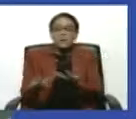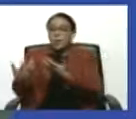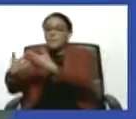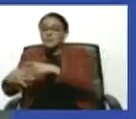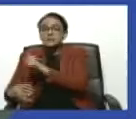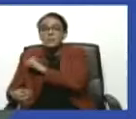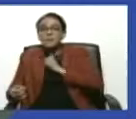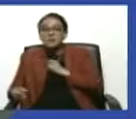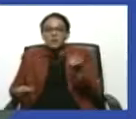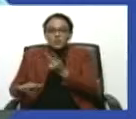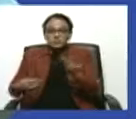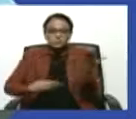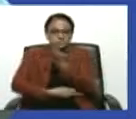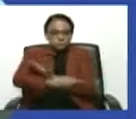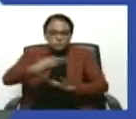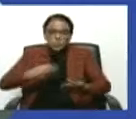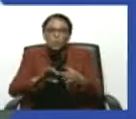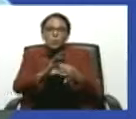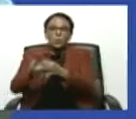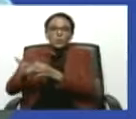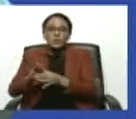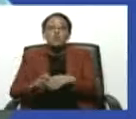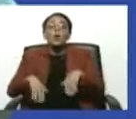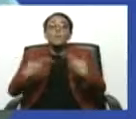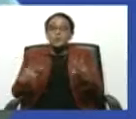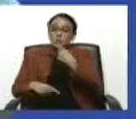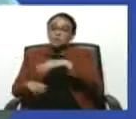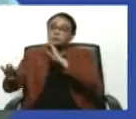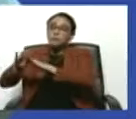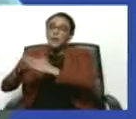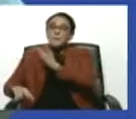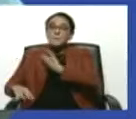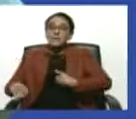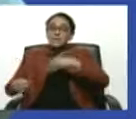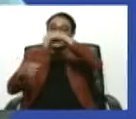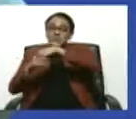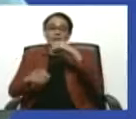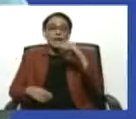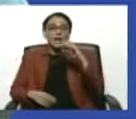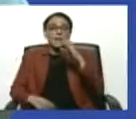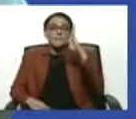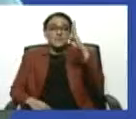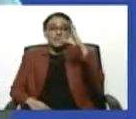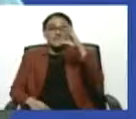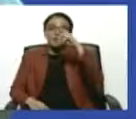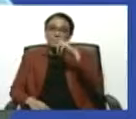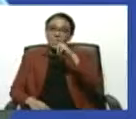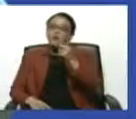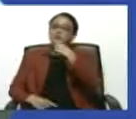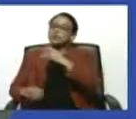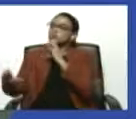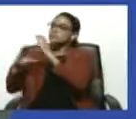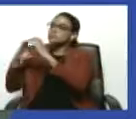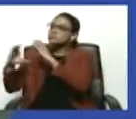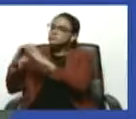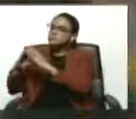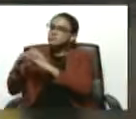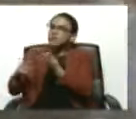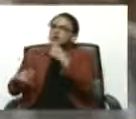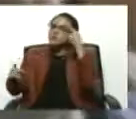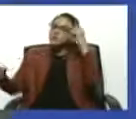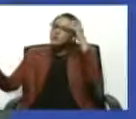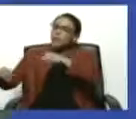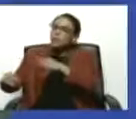con el presidente del Banco Central de Venezuela, ponemos mucha atención a los sectores que están en crecimiento, porque no solamente es el